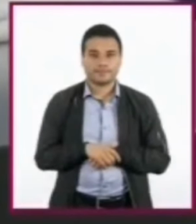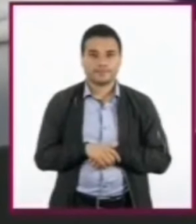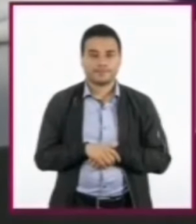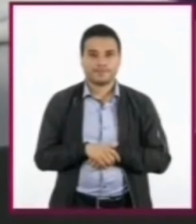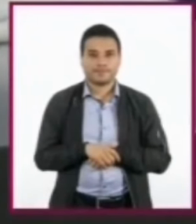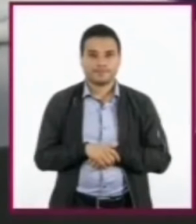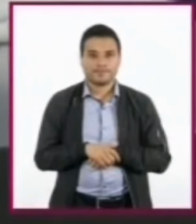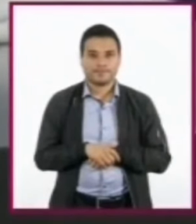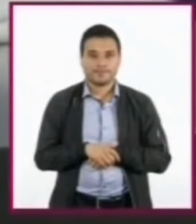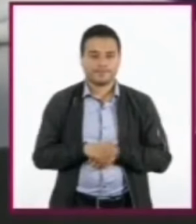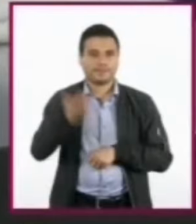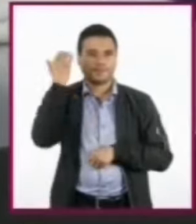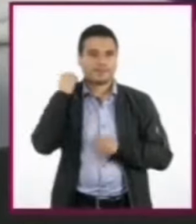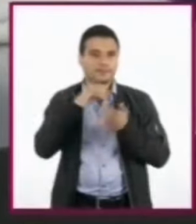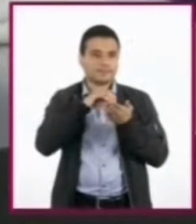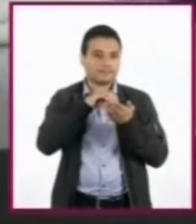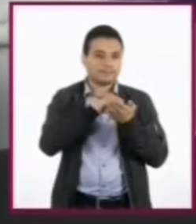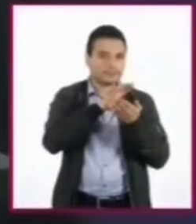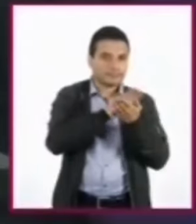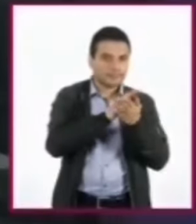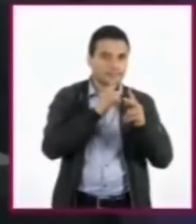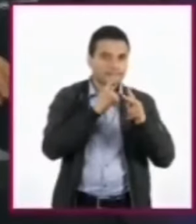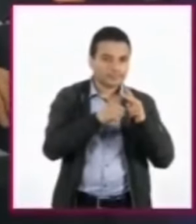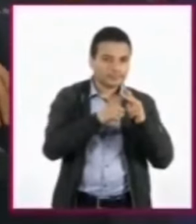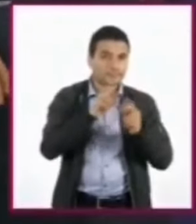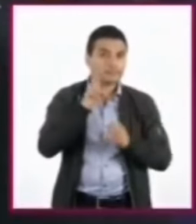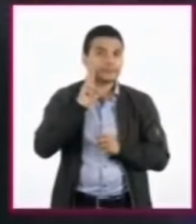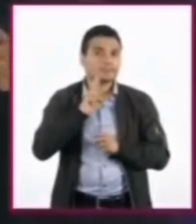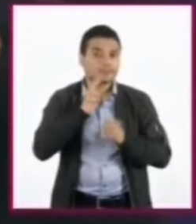para compararlo con el sistema inicial.